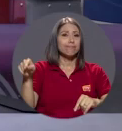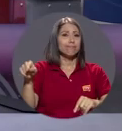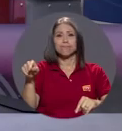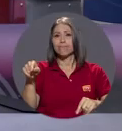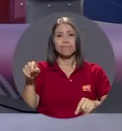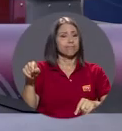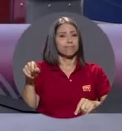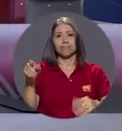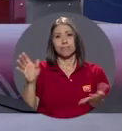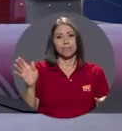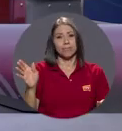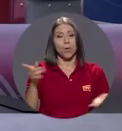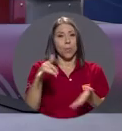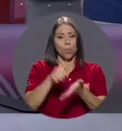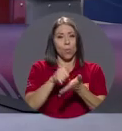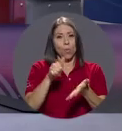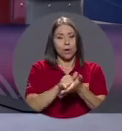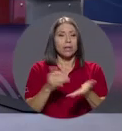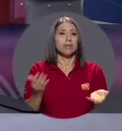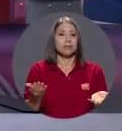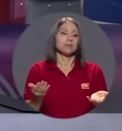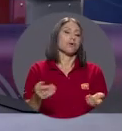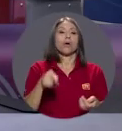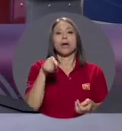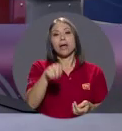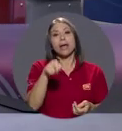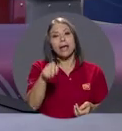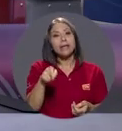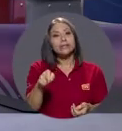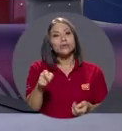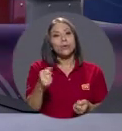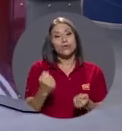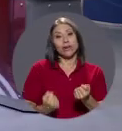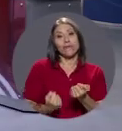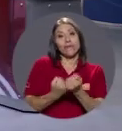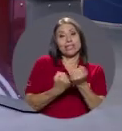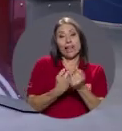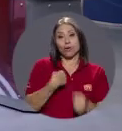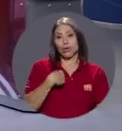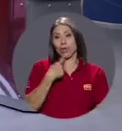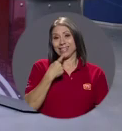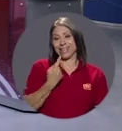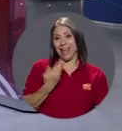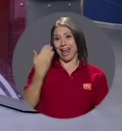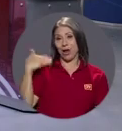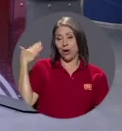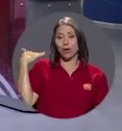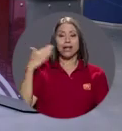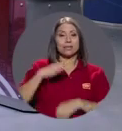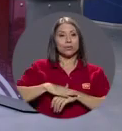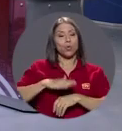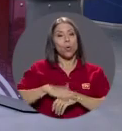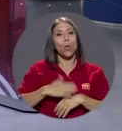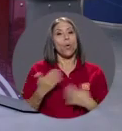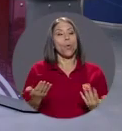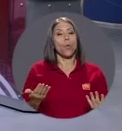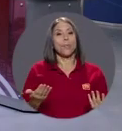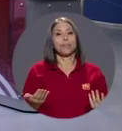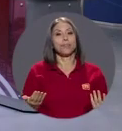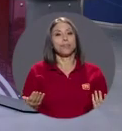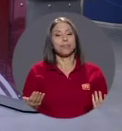en el resto del país, y no. Por eso, más bien esto refuerza más lo que yo decía ahora de